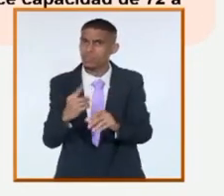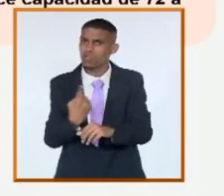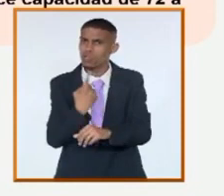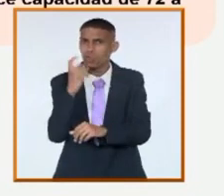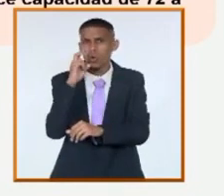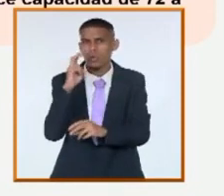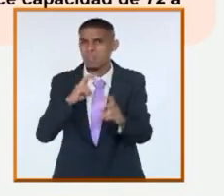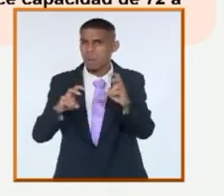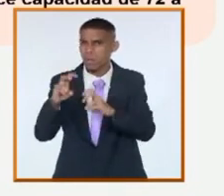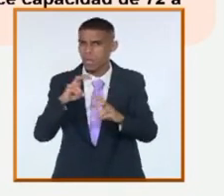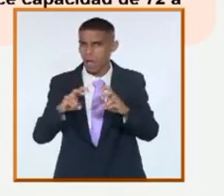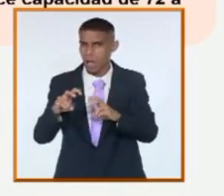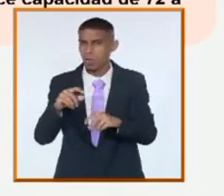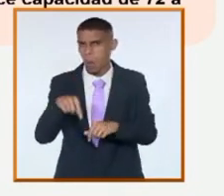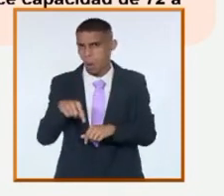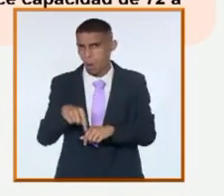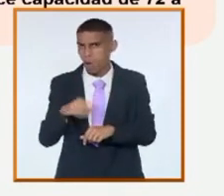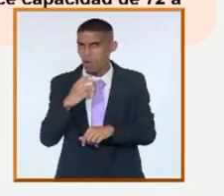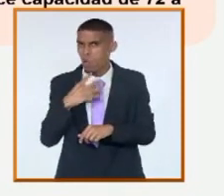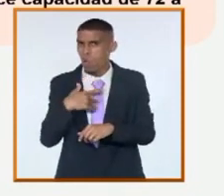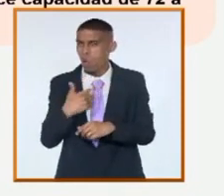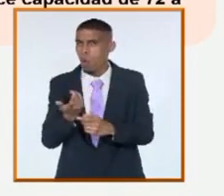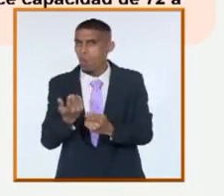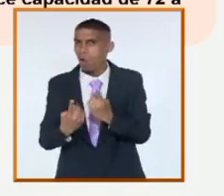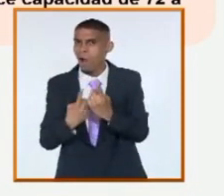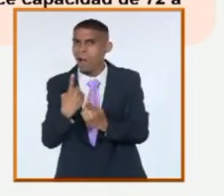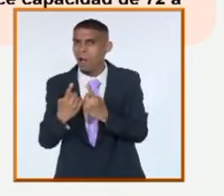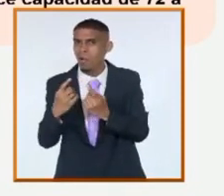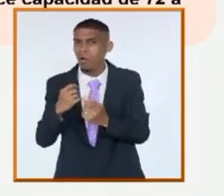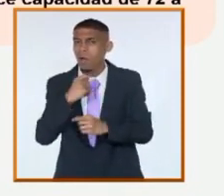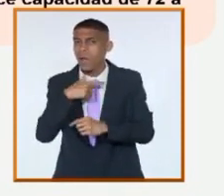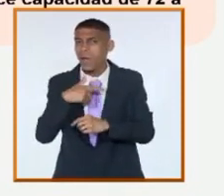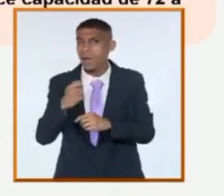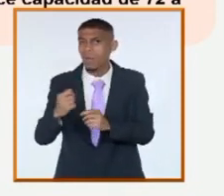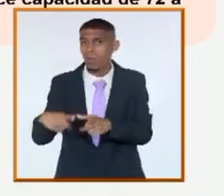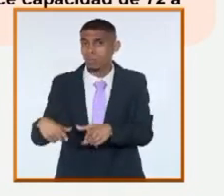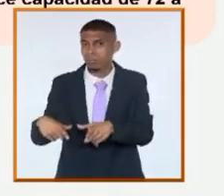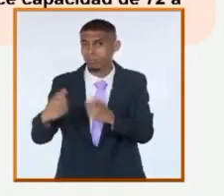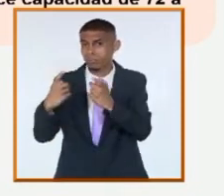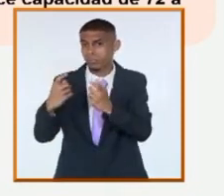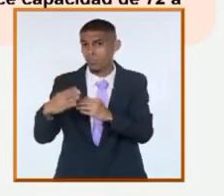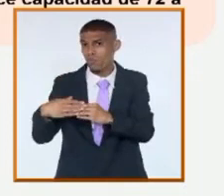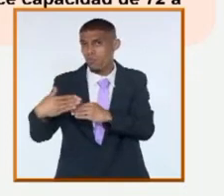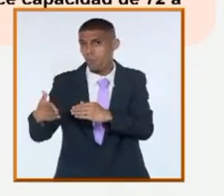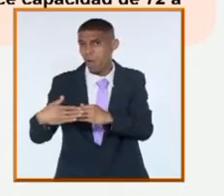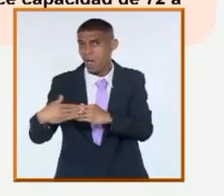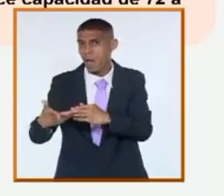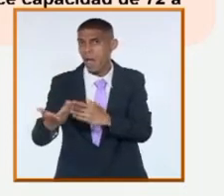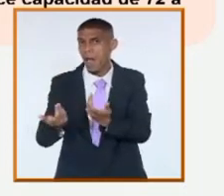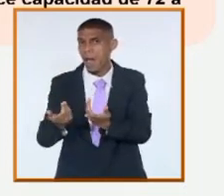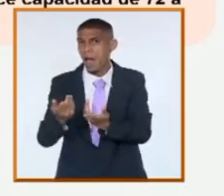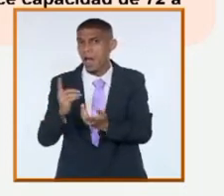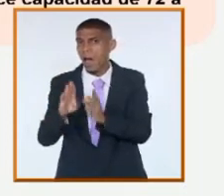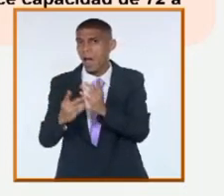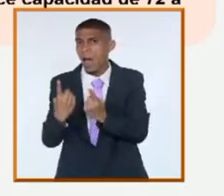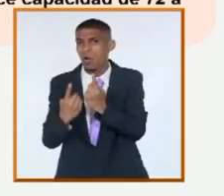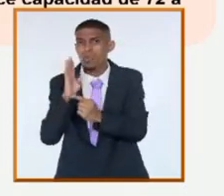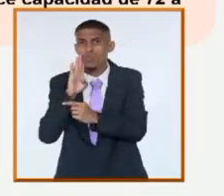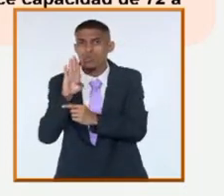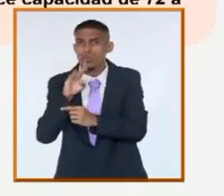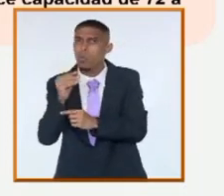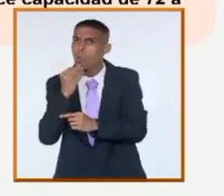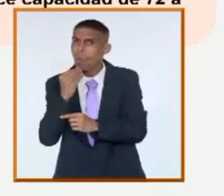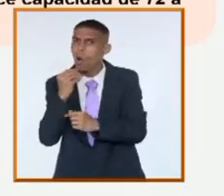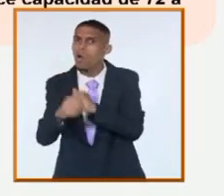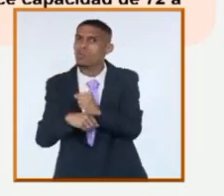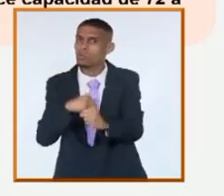prima que se vota en los vertederos Cuál de esa materia amenaza puede seleccionar y reutilizar en el tema de la